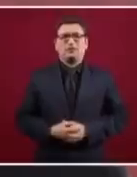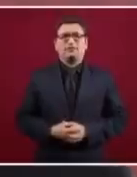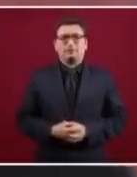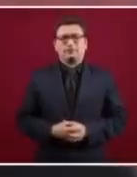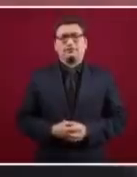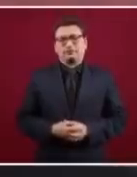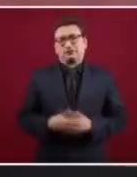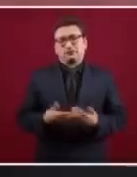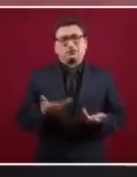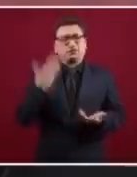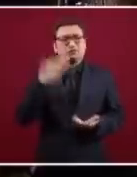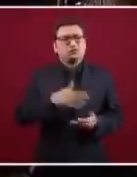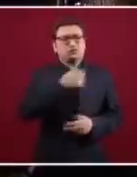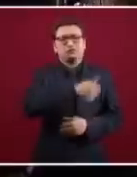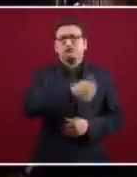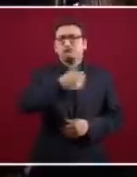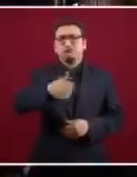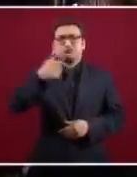divergencias